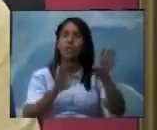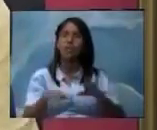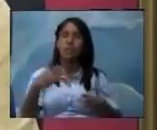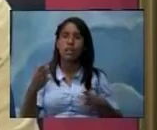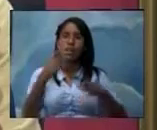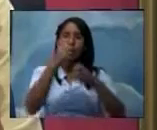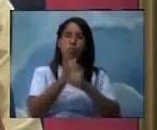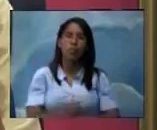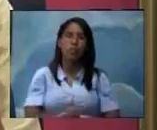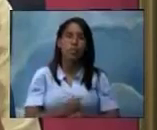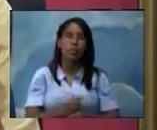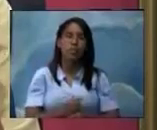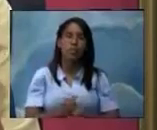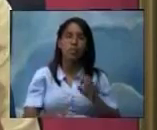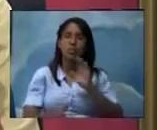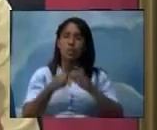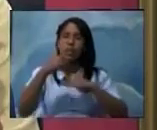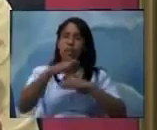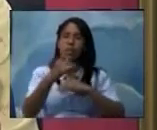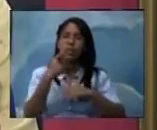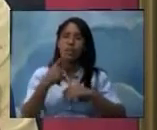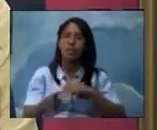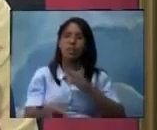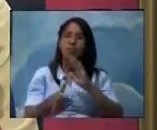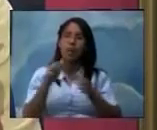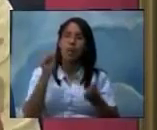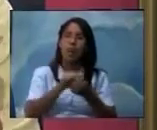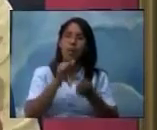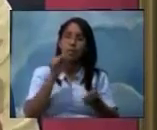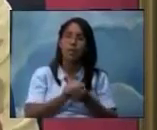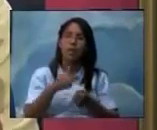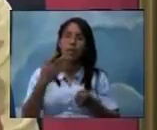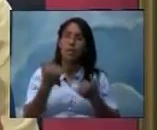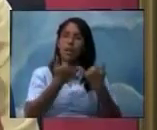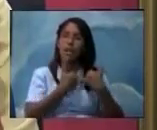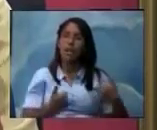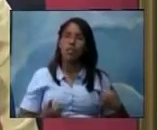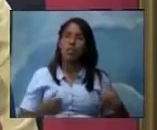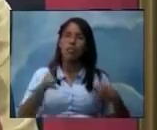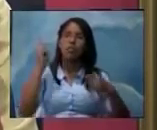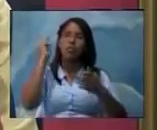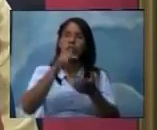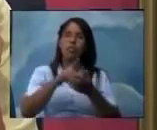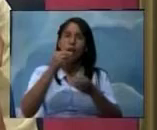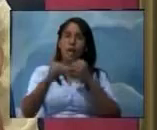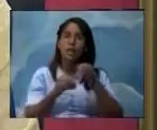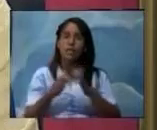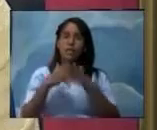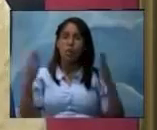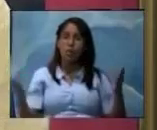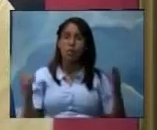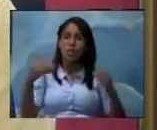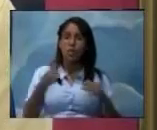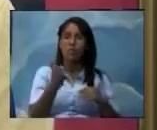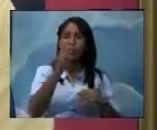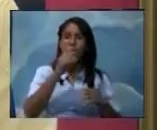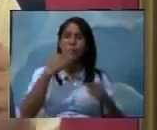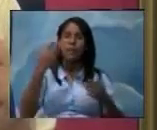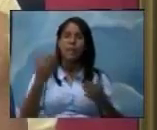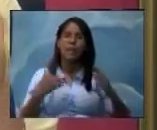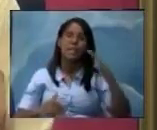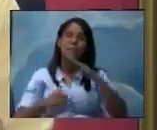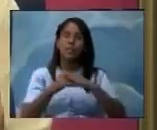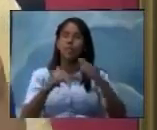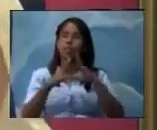naciones que confiar. Más adelante dice, mas la piedra que hirió a la imagen fue hecha un gran monte que